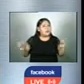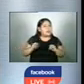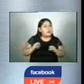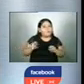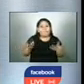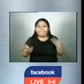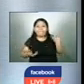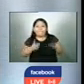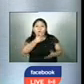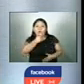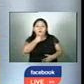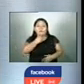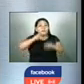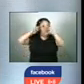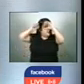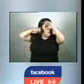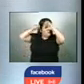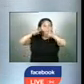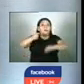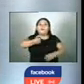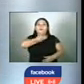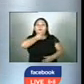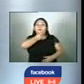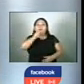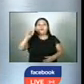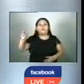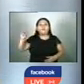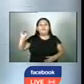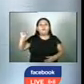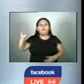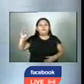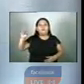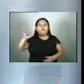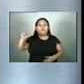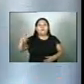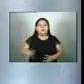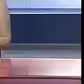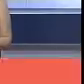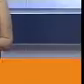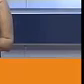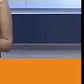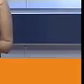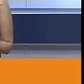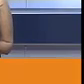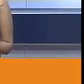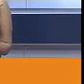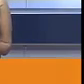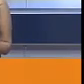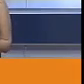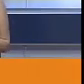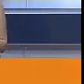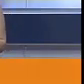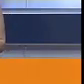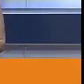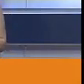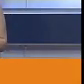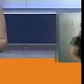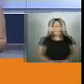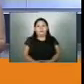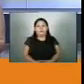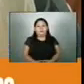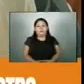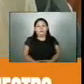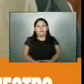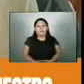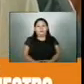explicación. Con imágenes e informe de Marcela Rivera. Otra instrucción generada por los centros